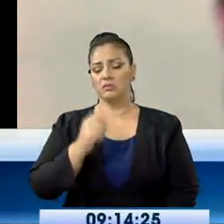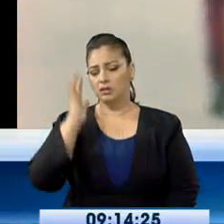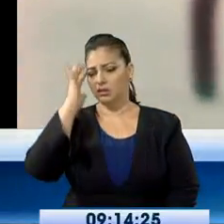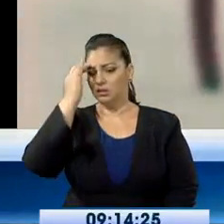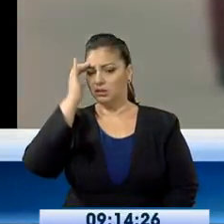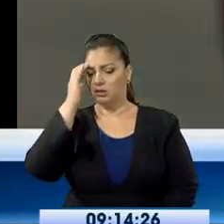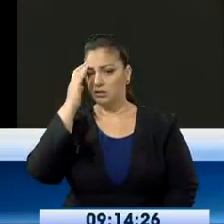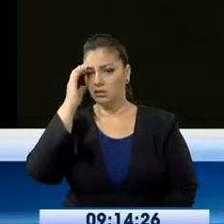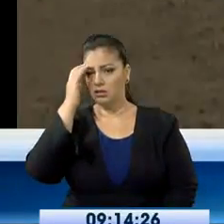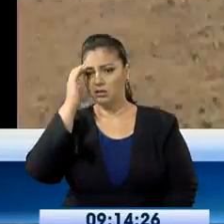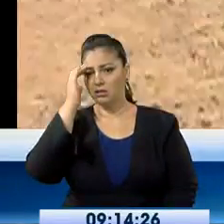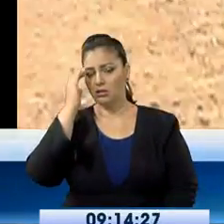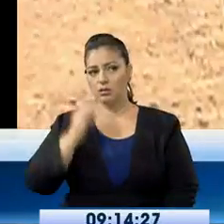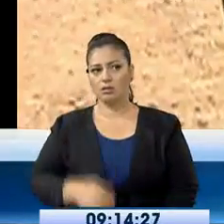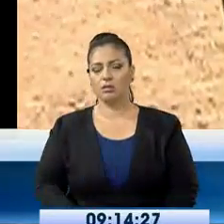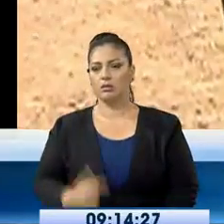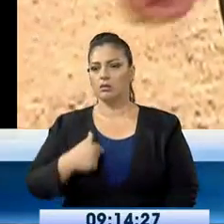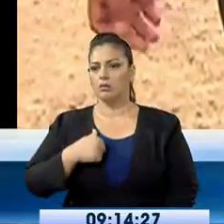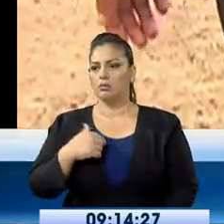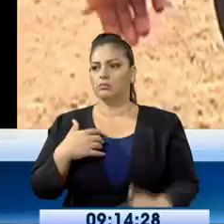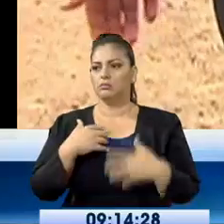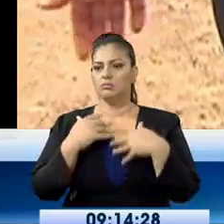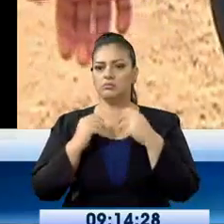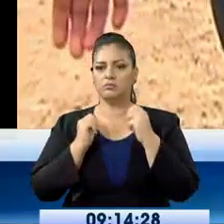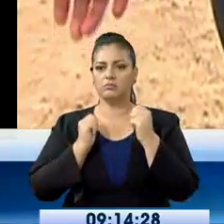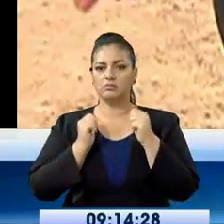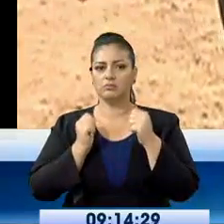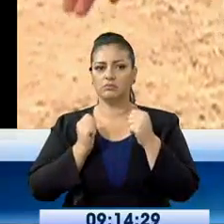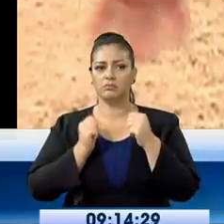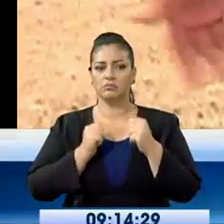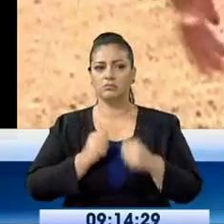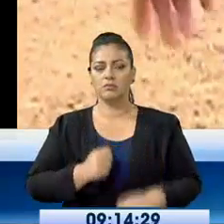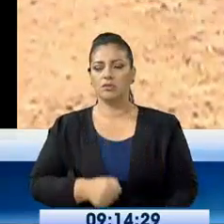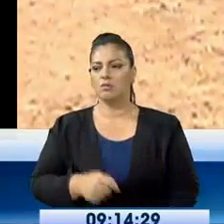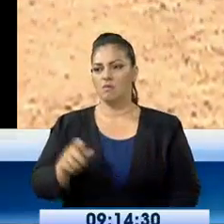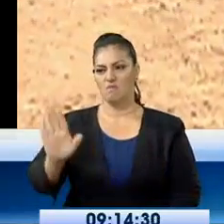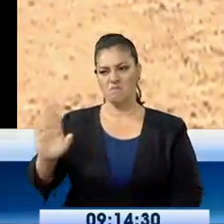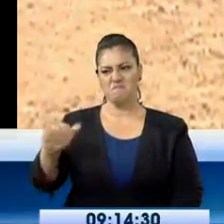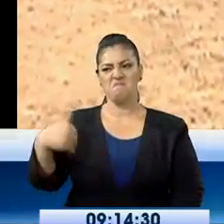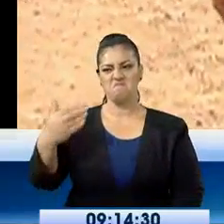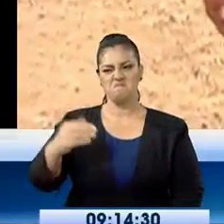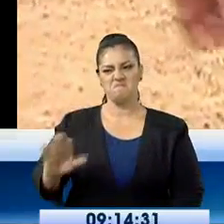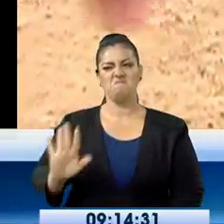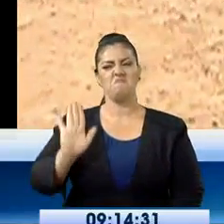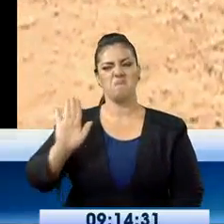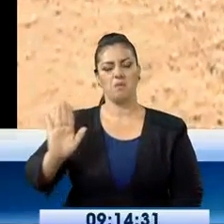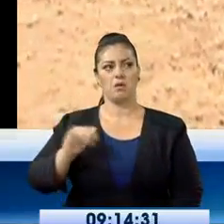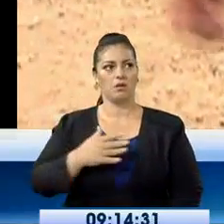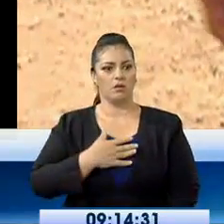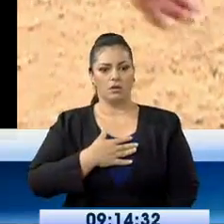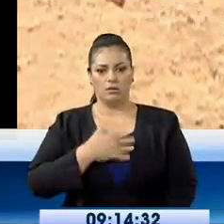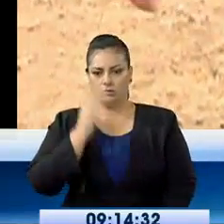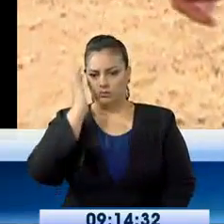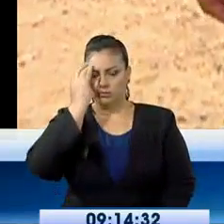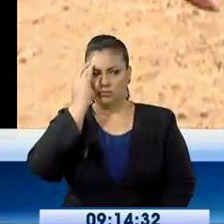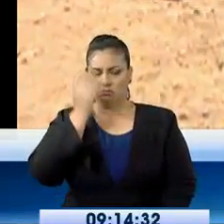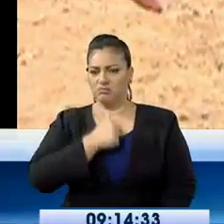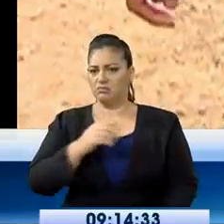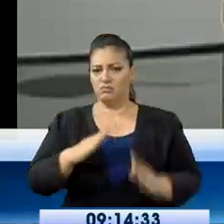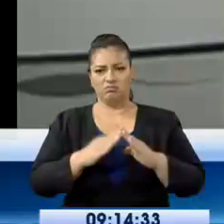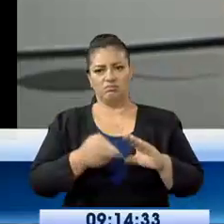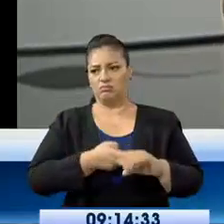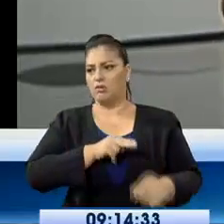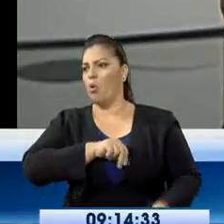recibido amenazas. Y el temor que me llega a pasar algo, yo mejor me fui desde mi casa mismo, dejé botada mi casa y estoy por otros lados